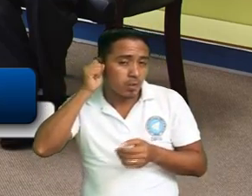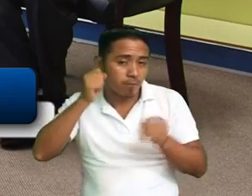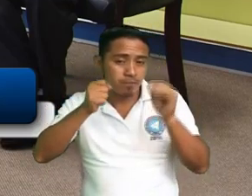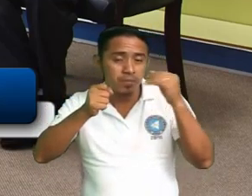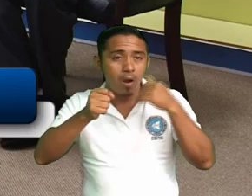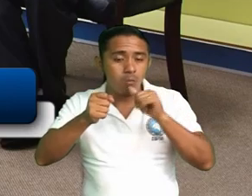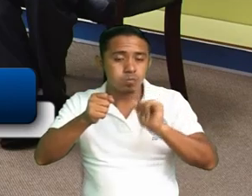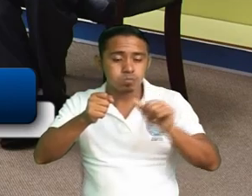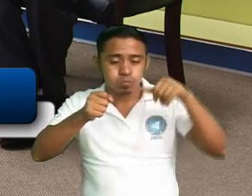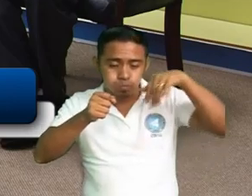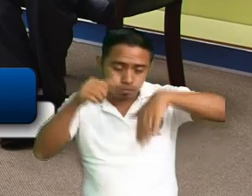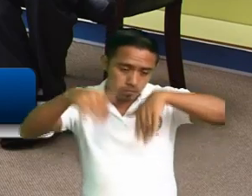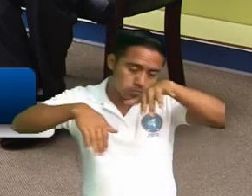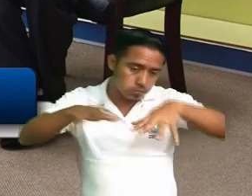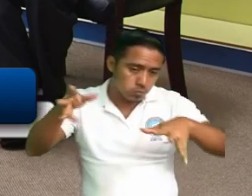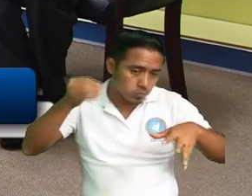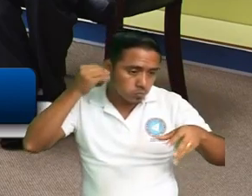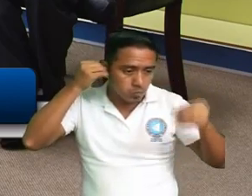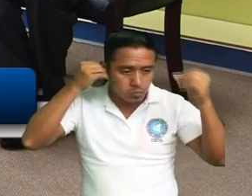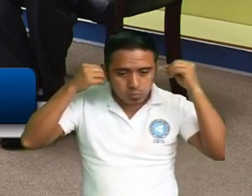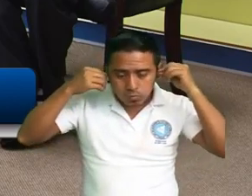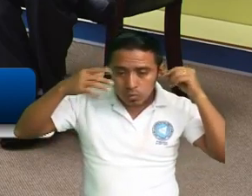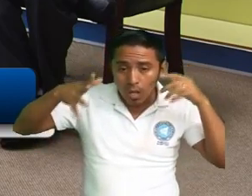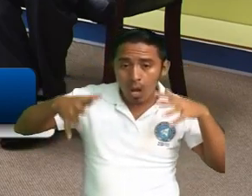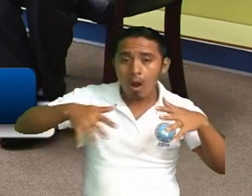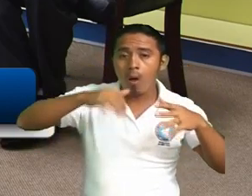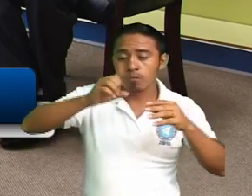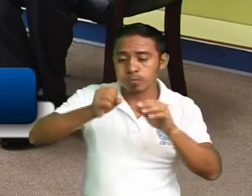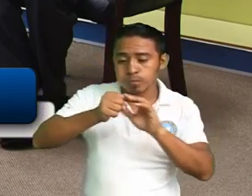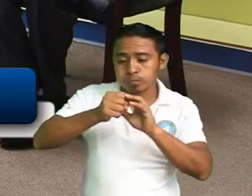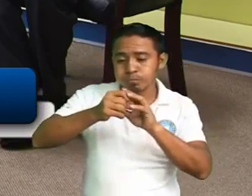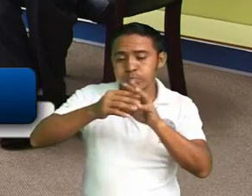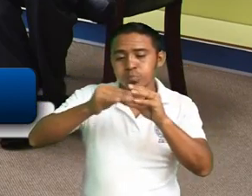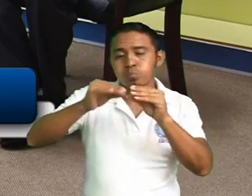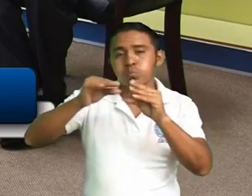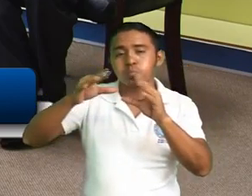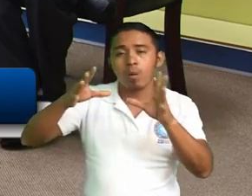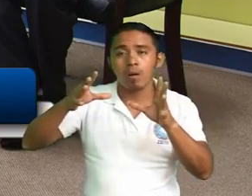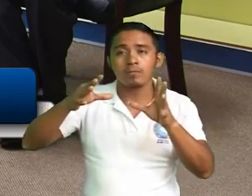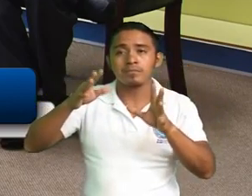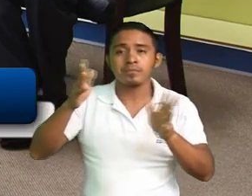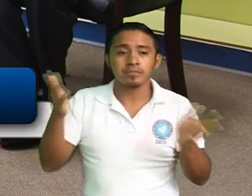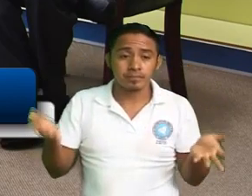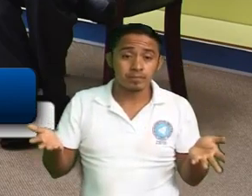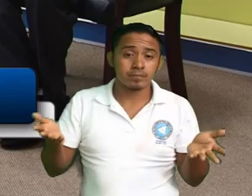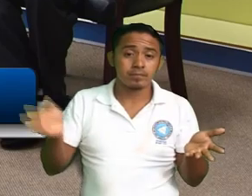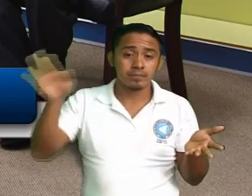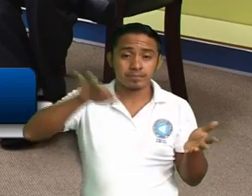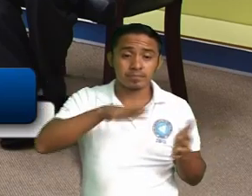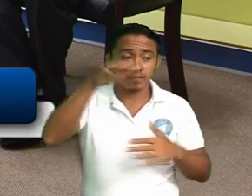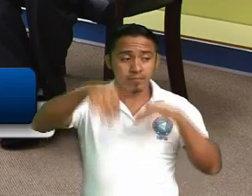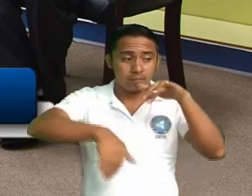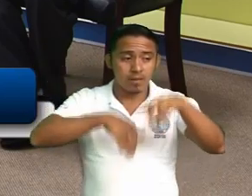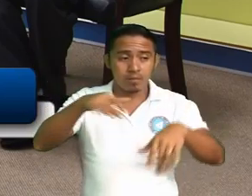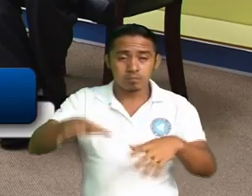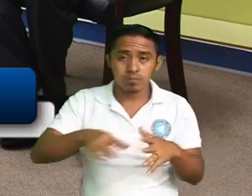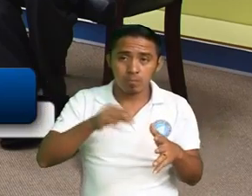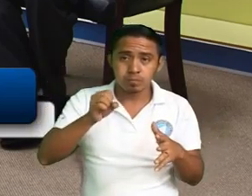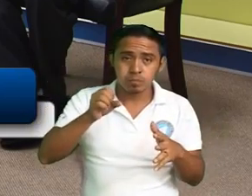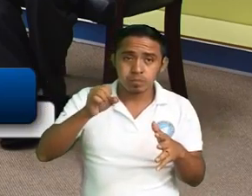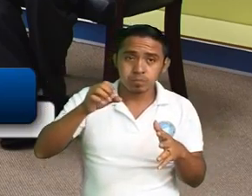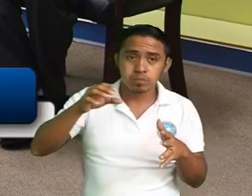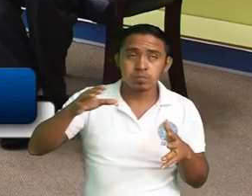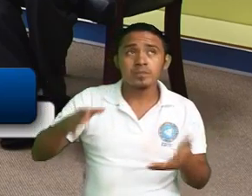una piscina, a un río, a un lago o al mar, entonces esa cera se humedece como una